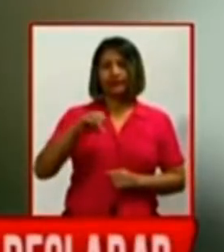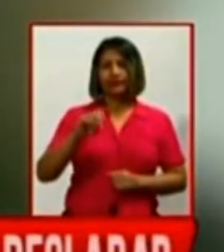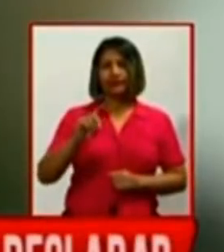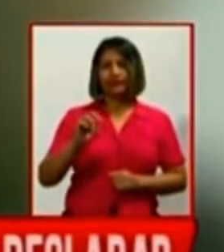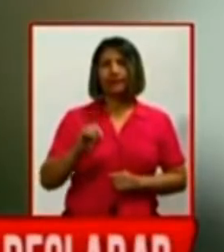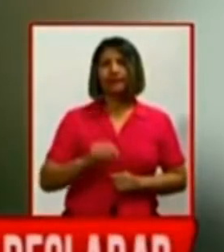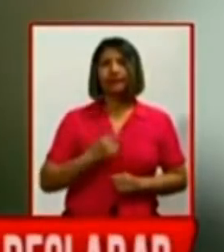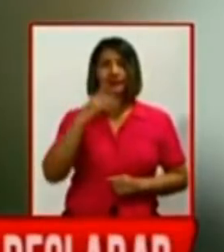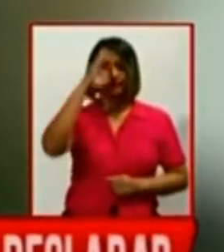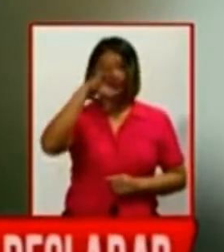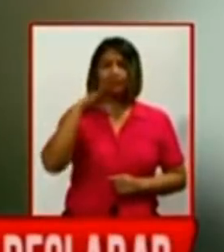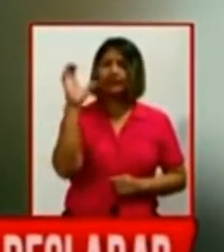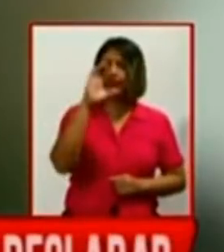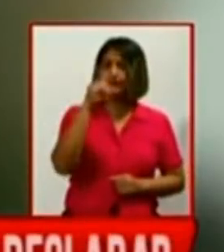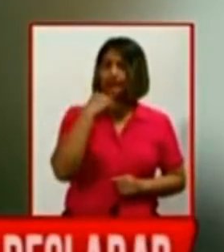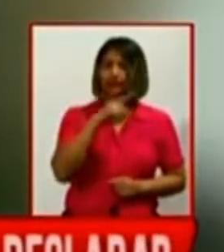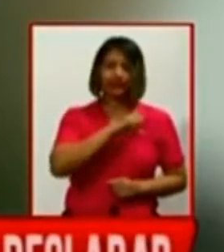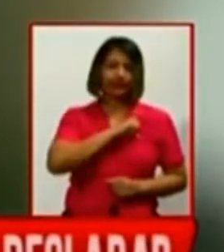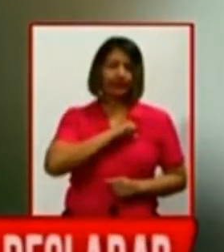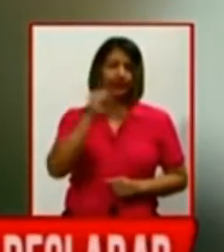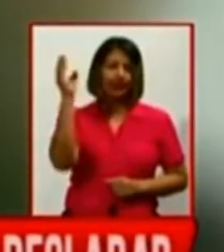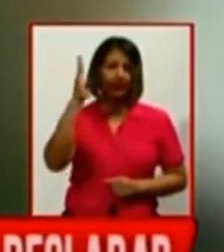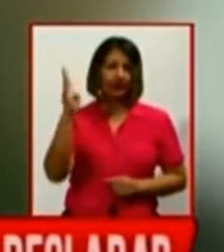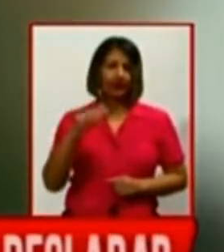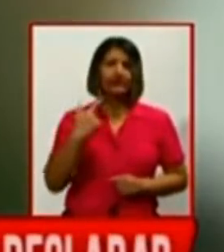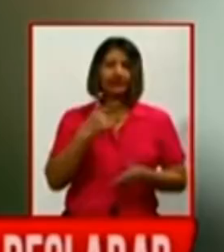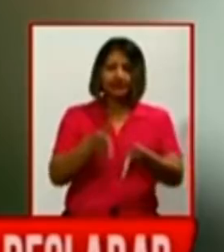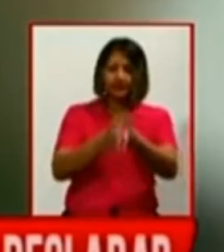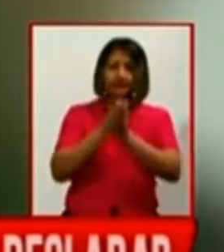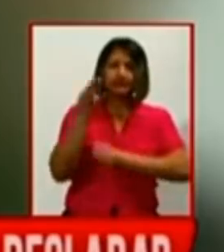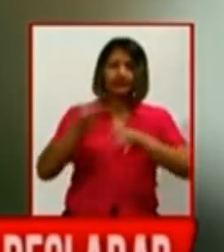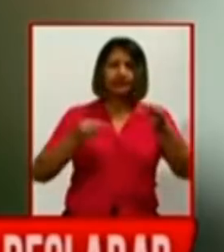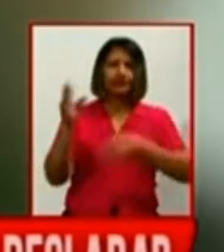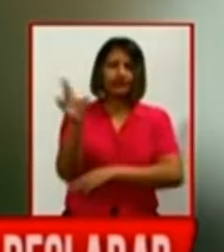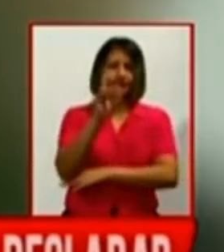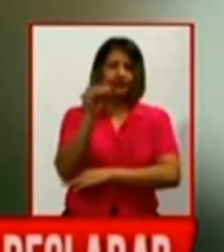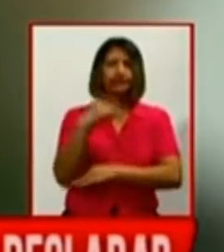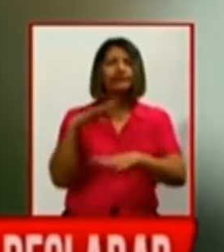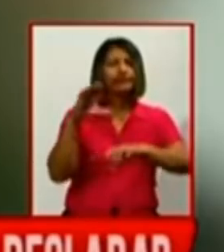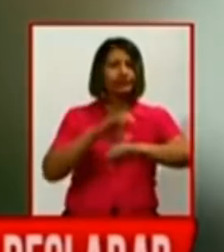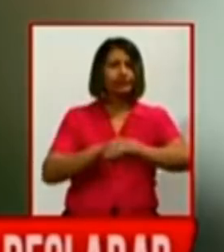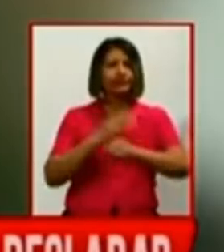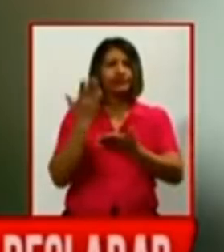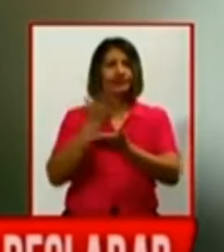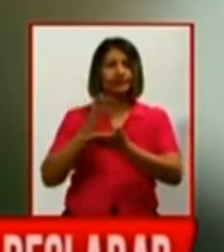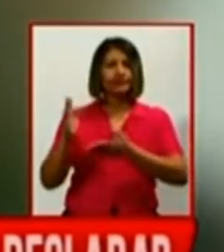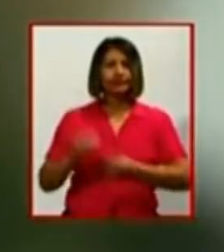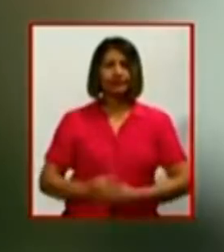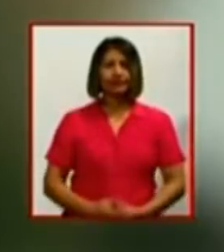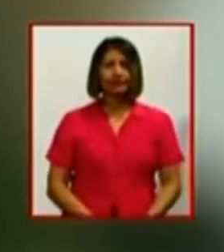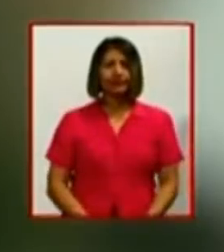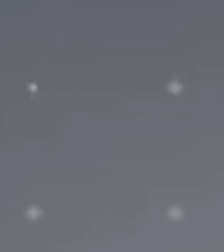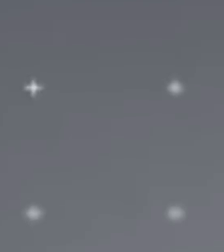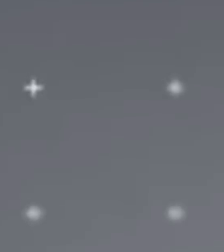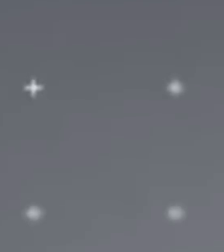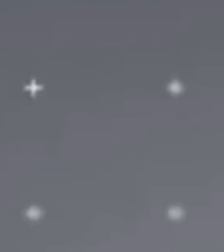montenegro paz hombre buscado por la policía federal del brasil que solicitó a la justicia boliviana su detención y extradición